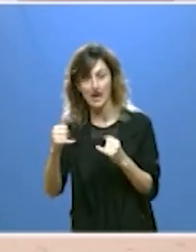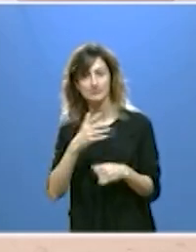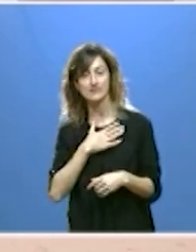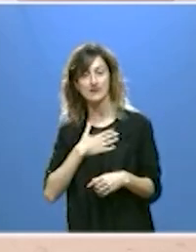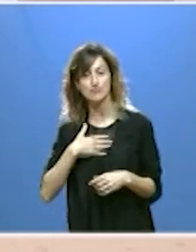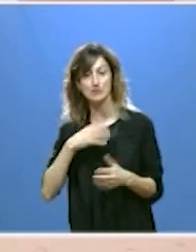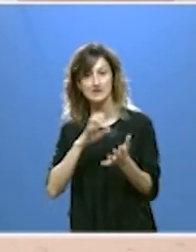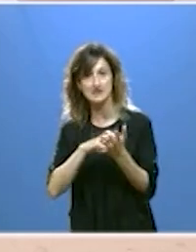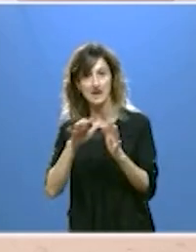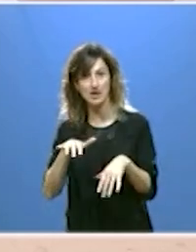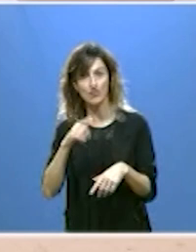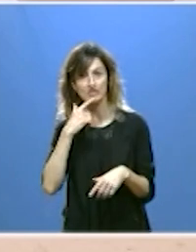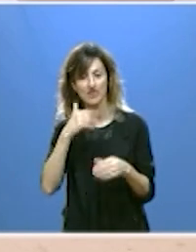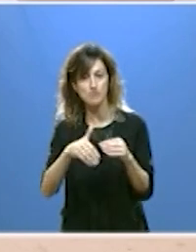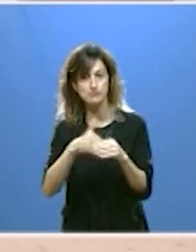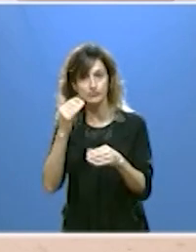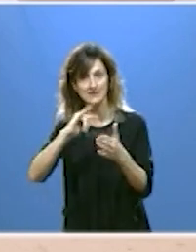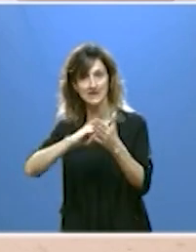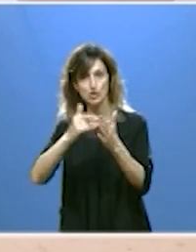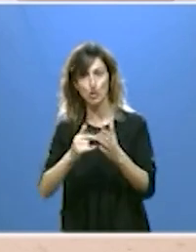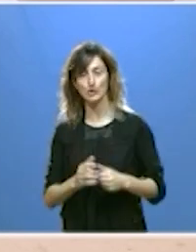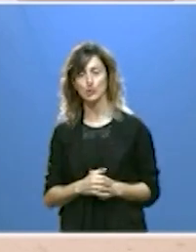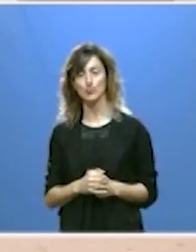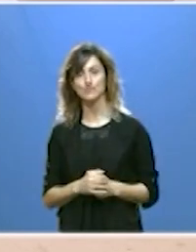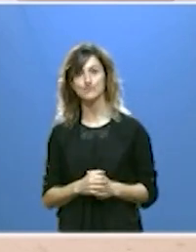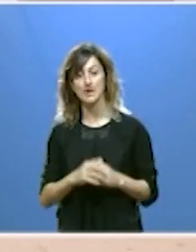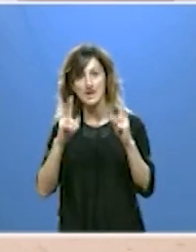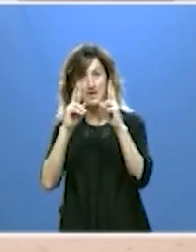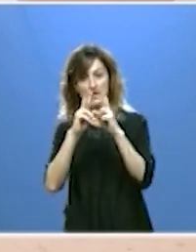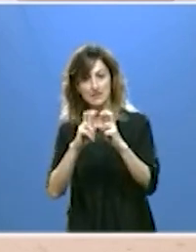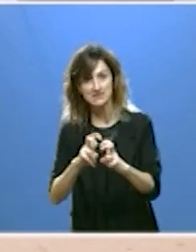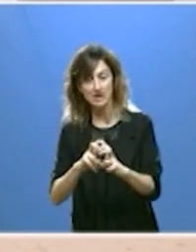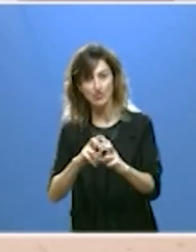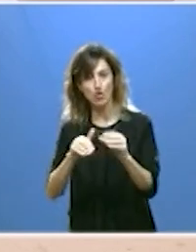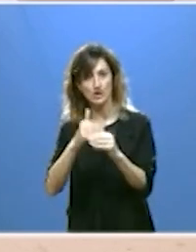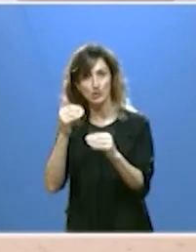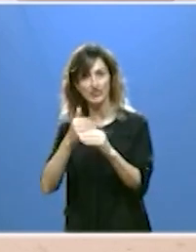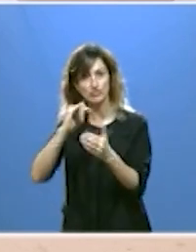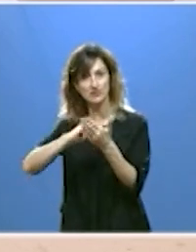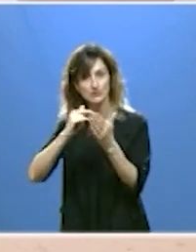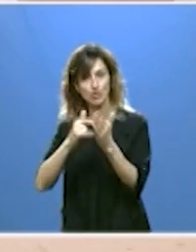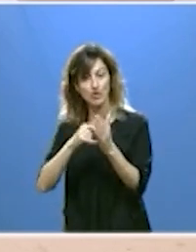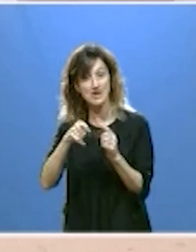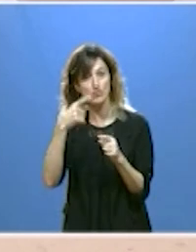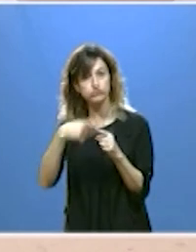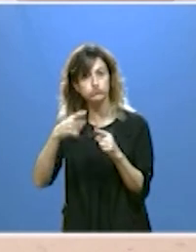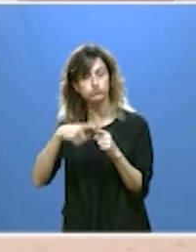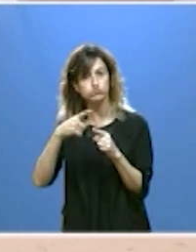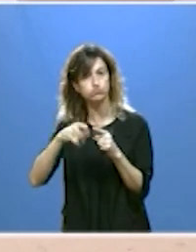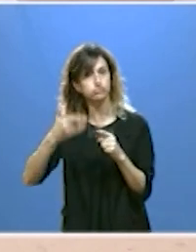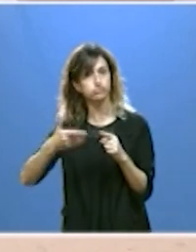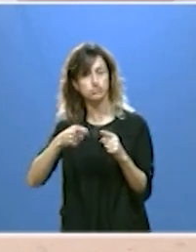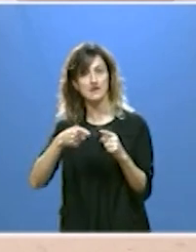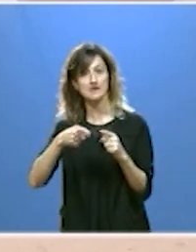a Castilla y León en la vanguardia tecnológica la investigación y la innovación tecnológica son elementos fundamentales